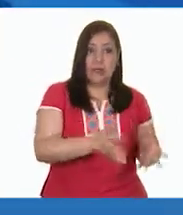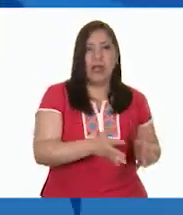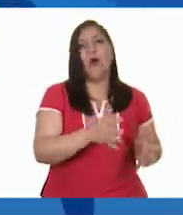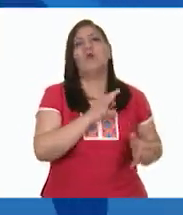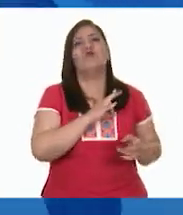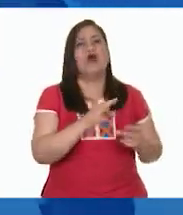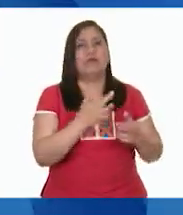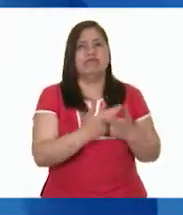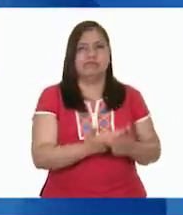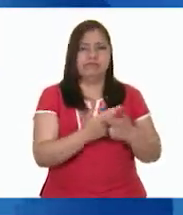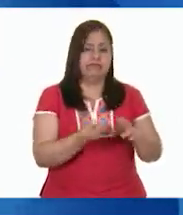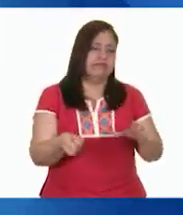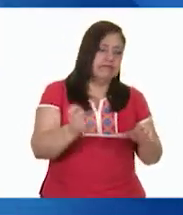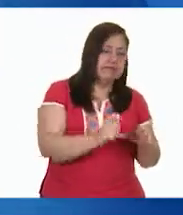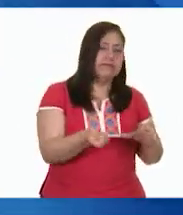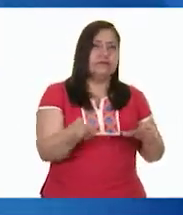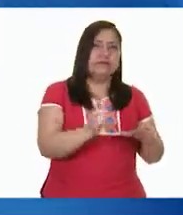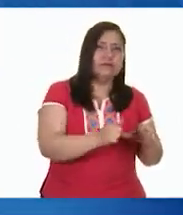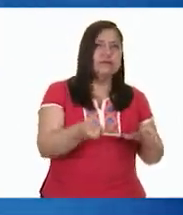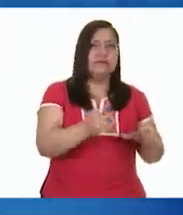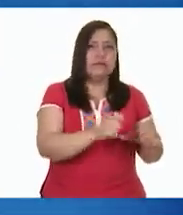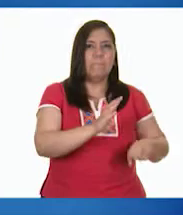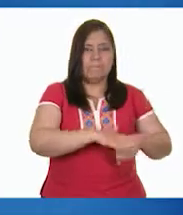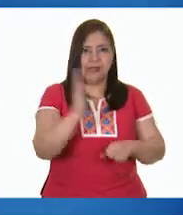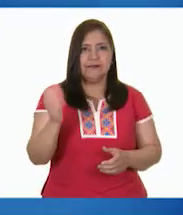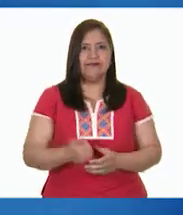puedo poner la demás.